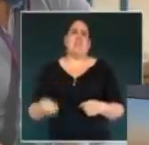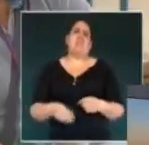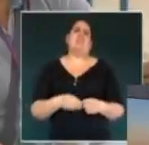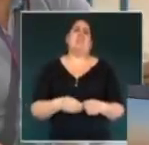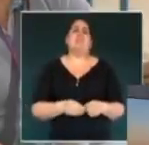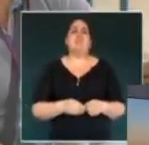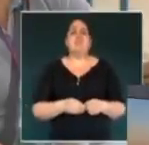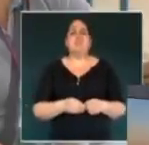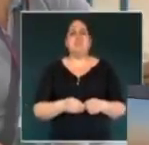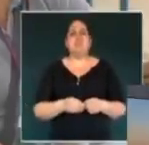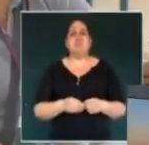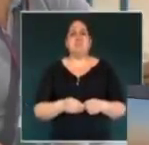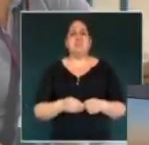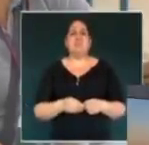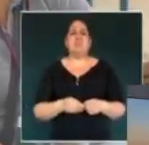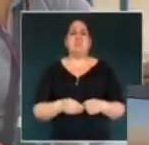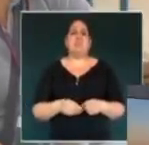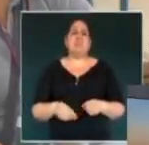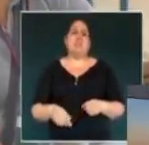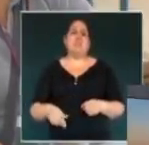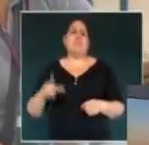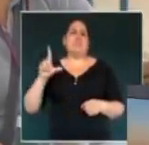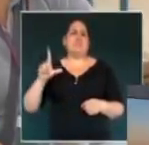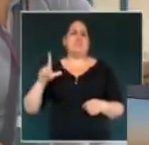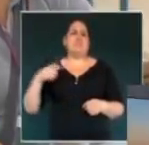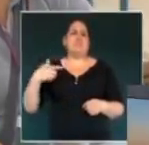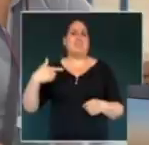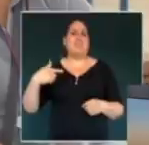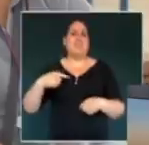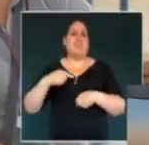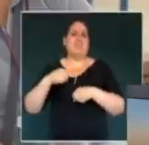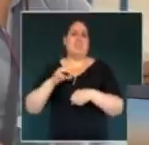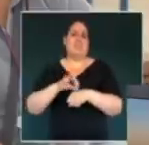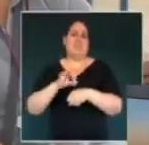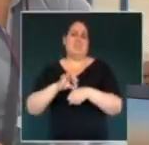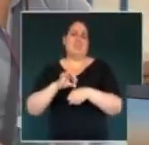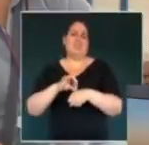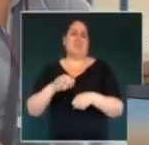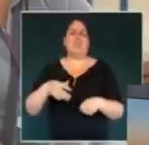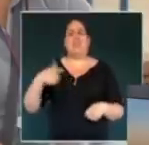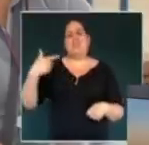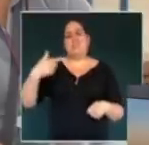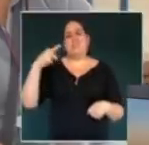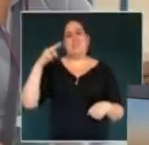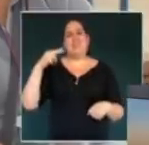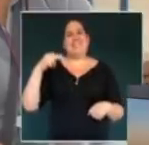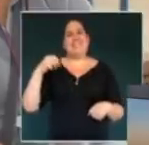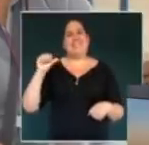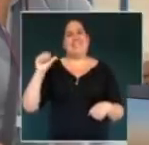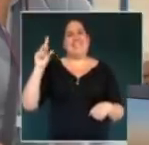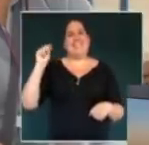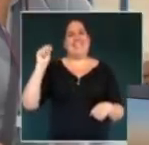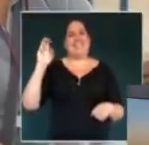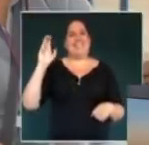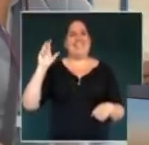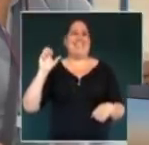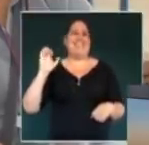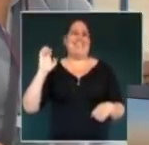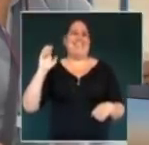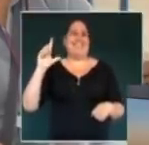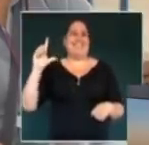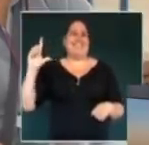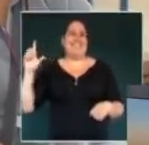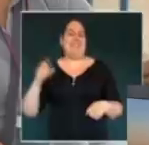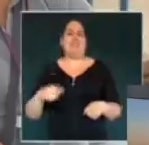clave, me parece, en el combate, Hugo López-Gatell, que iba a haber 10.000 muertos, y evidentemente ya no son 10.000, son 50.000. ¿Va a permanecer